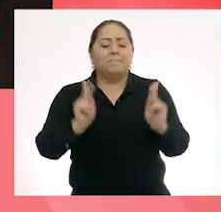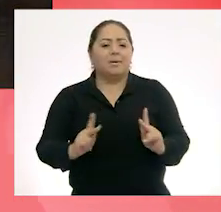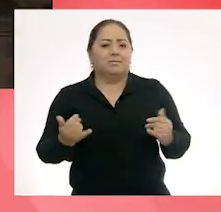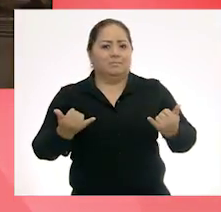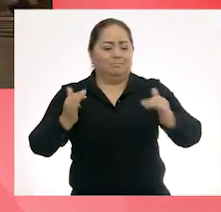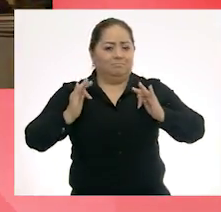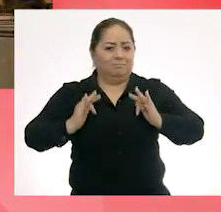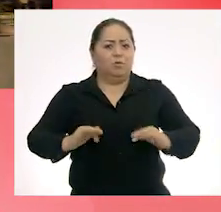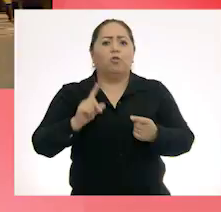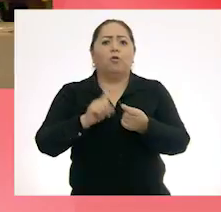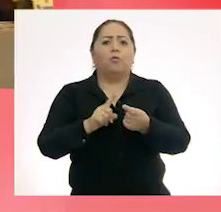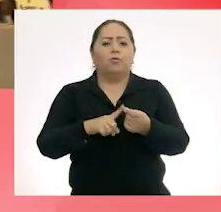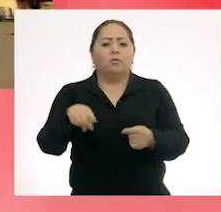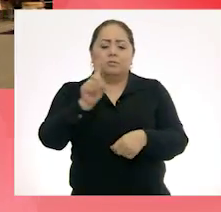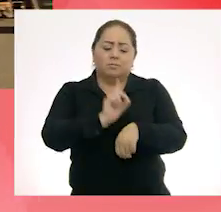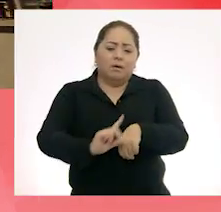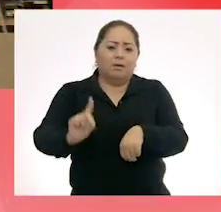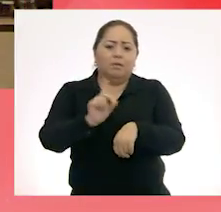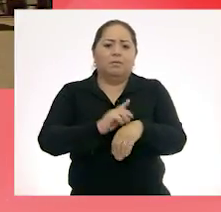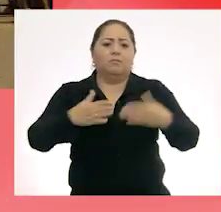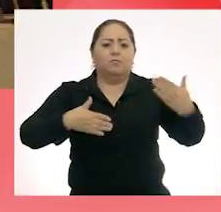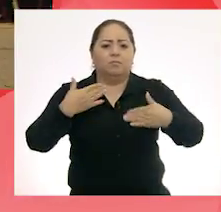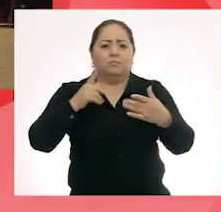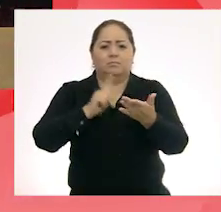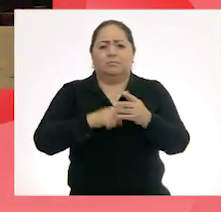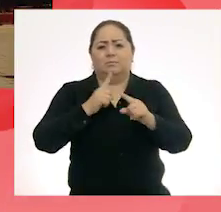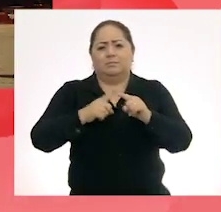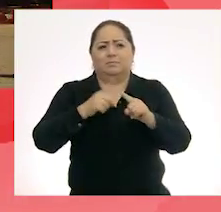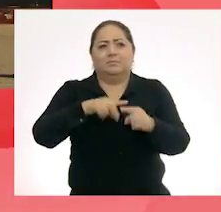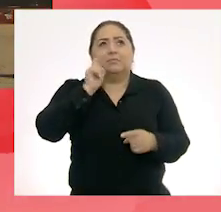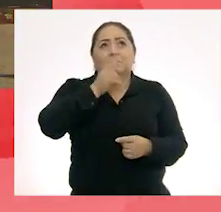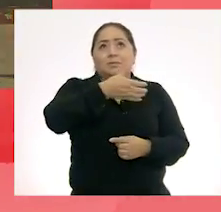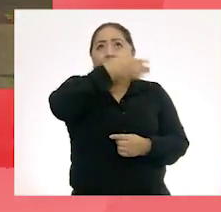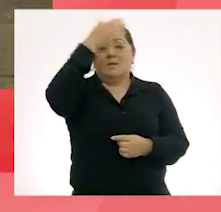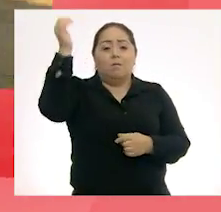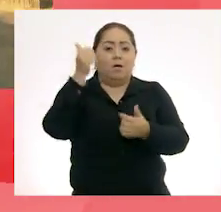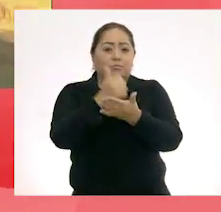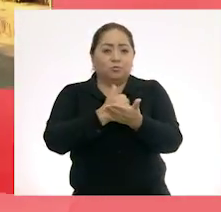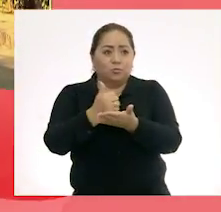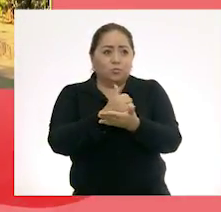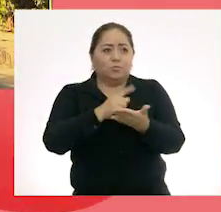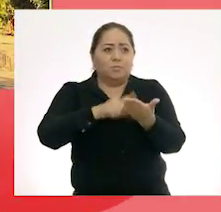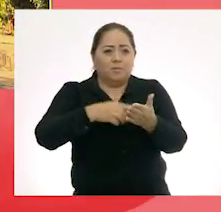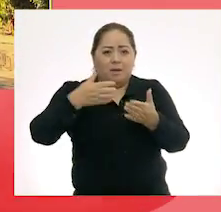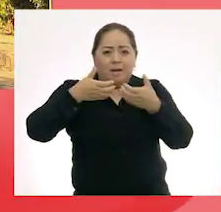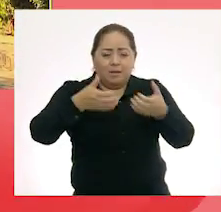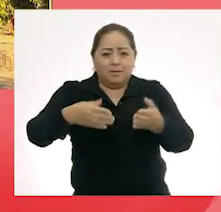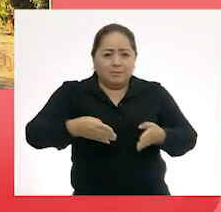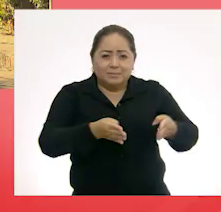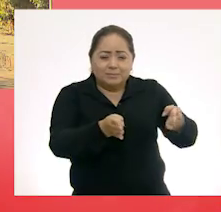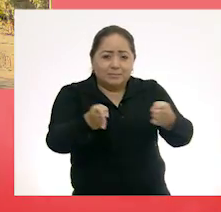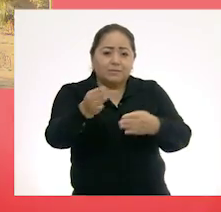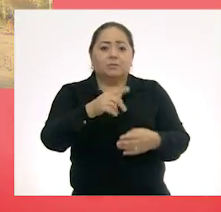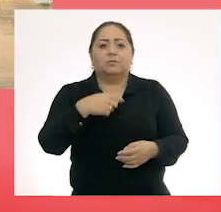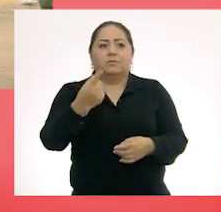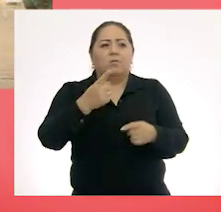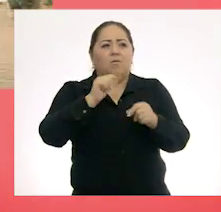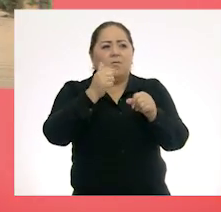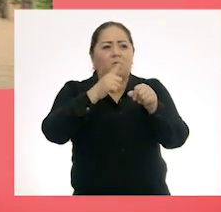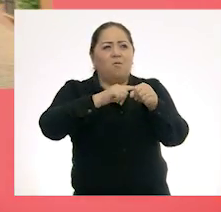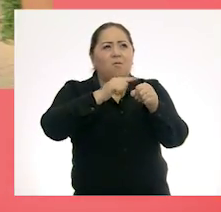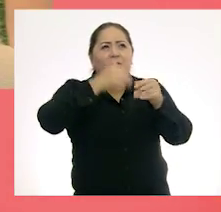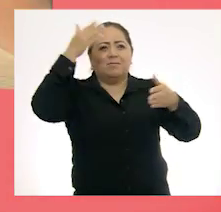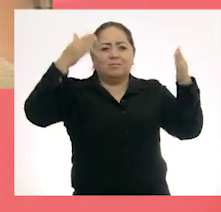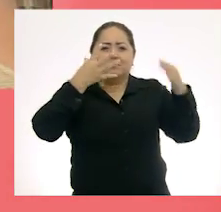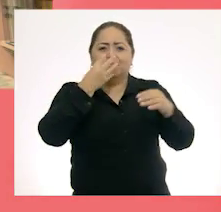tranquilidad, donde todos los días disfruta sus grandiosos cielos azules, sus angostas calles adoquinadas, sus coloridas